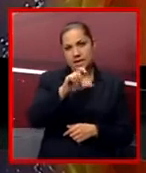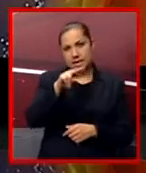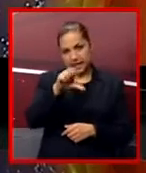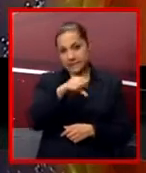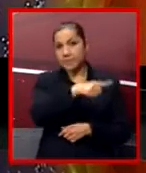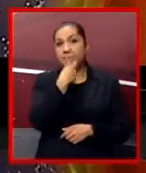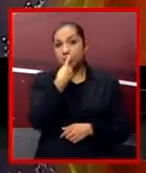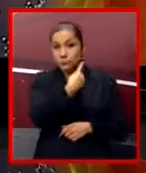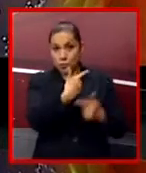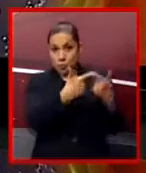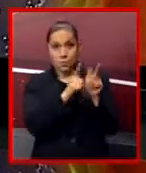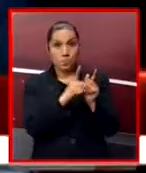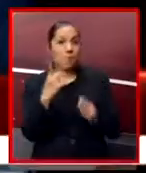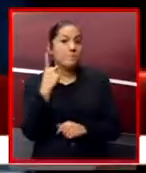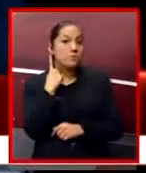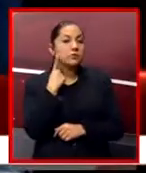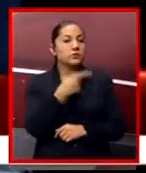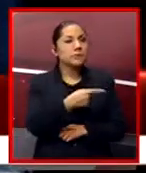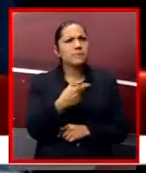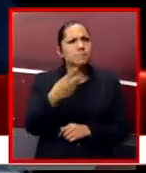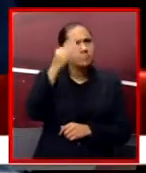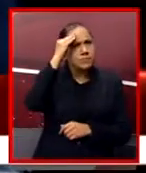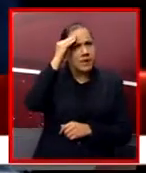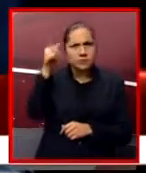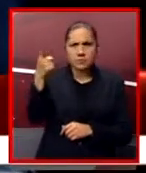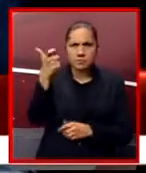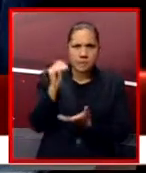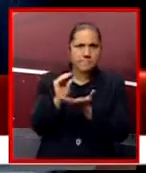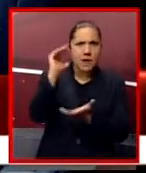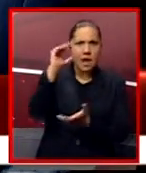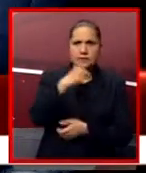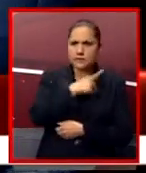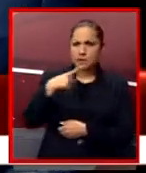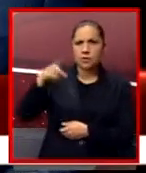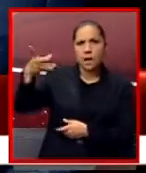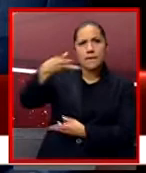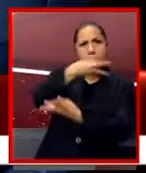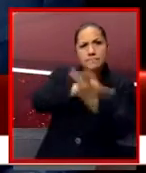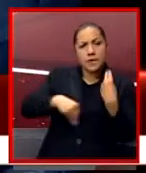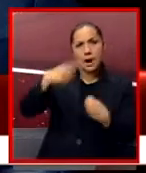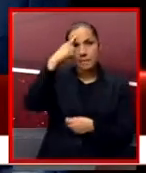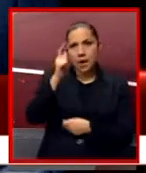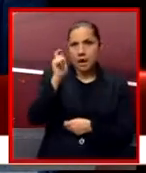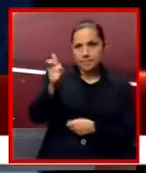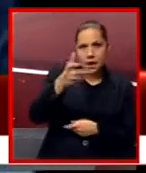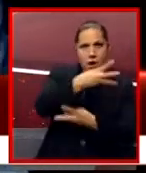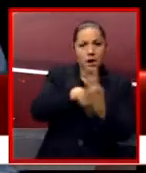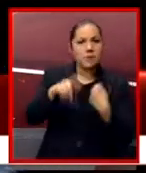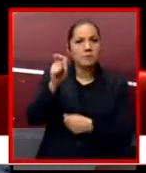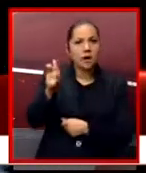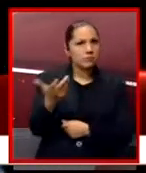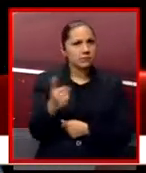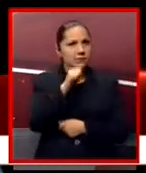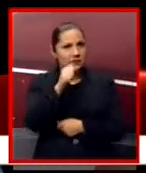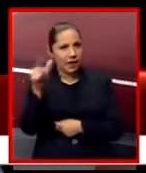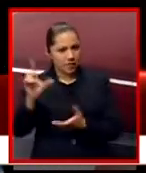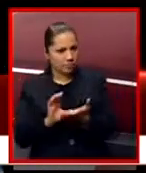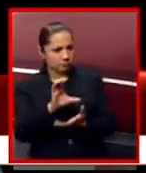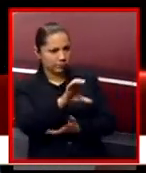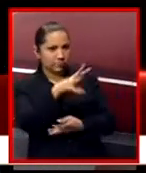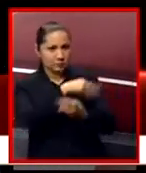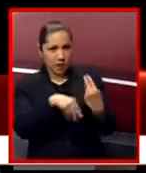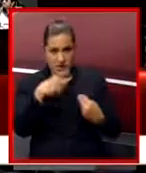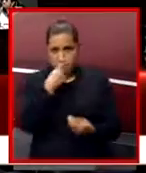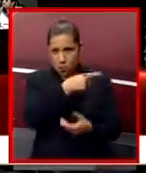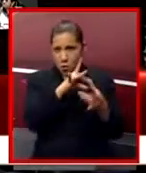rechaza que el aumento de la deuda sea utilizado para pagar el gasto corriente y no para invertir. Criticó el gasto en publicidad del gobierno, que es 3